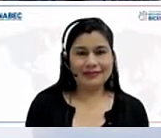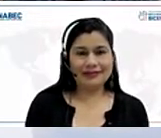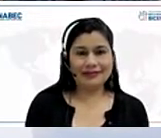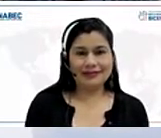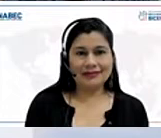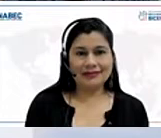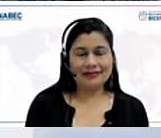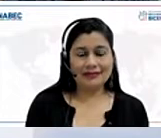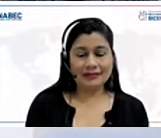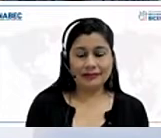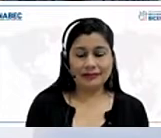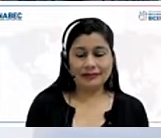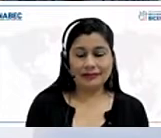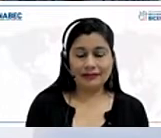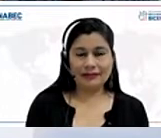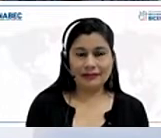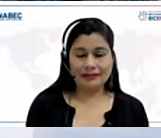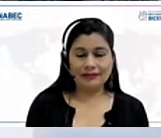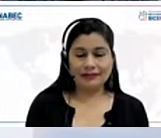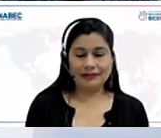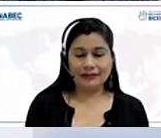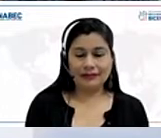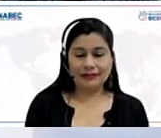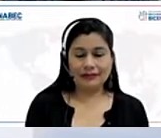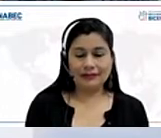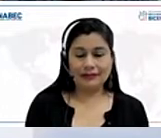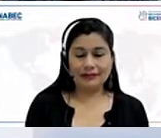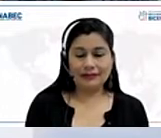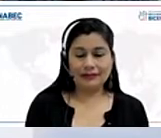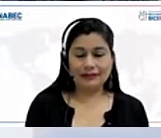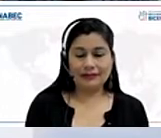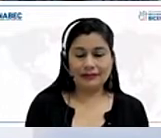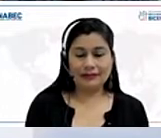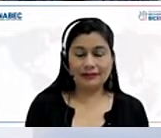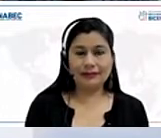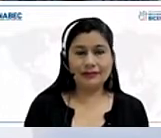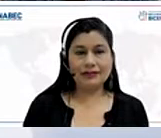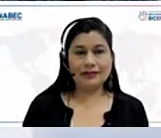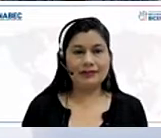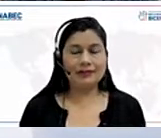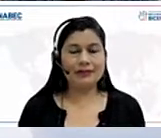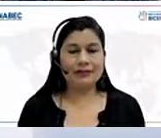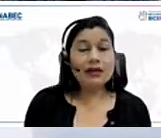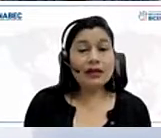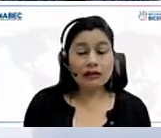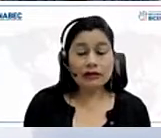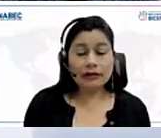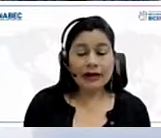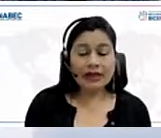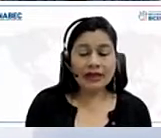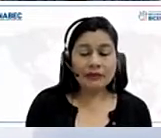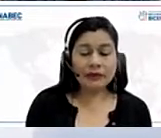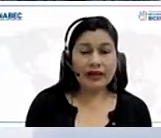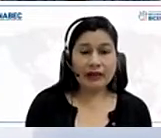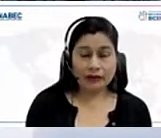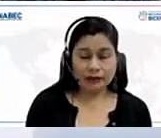uso interno allá y no necesario para participar de esta convocatoria. Sobre la